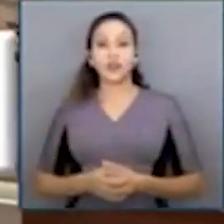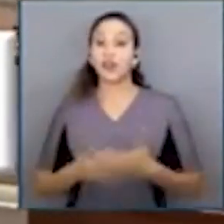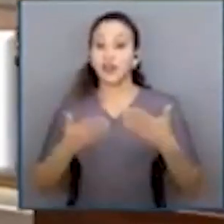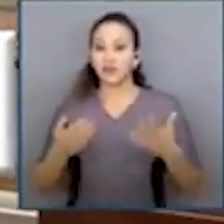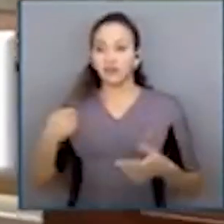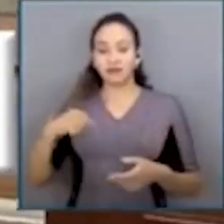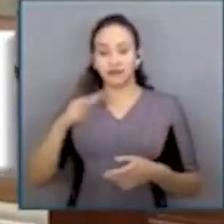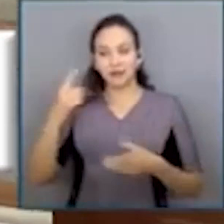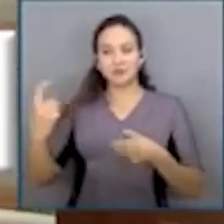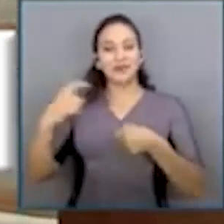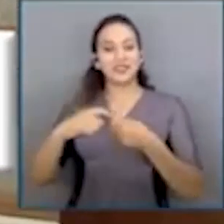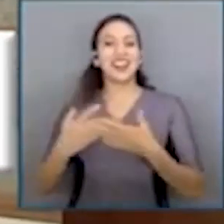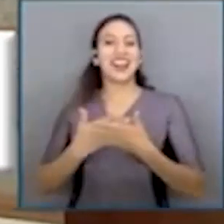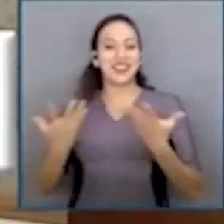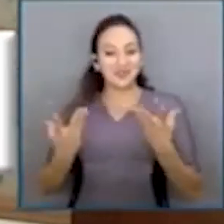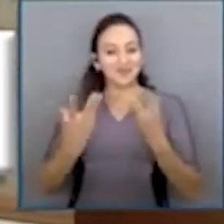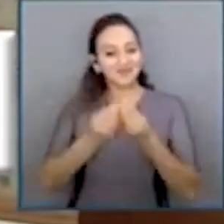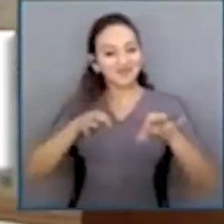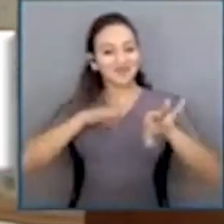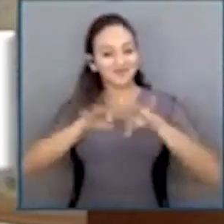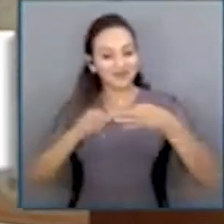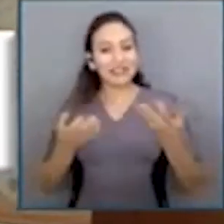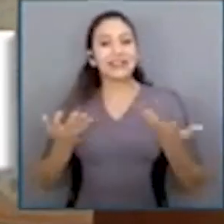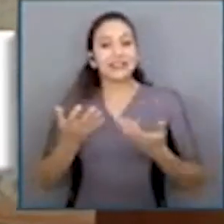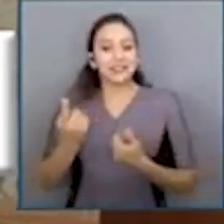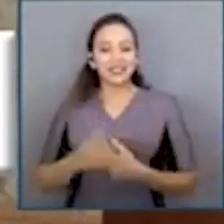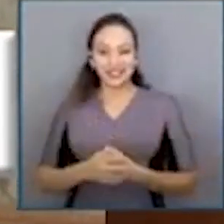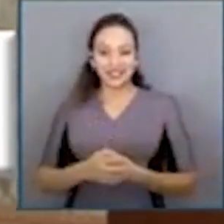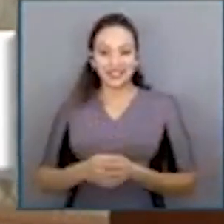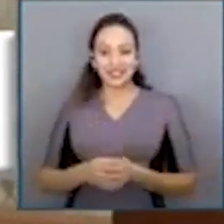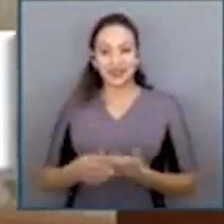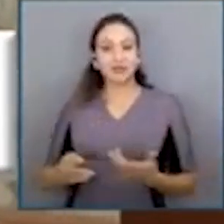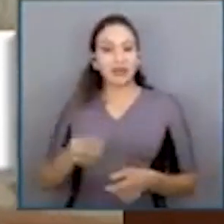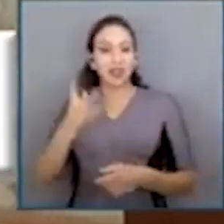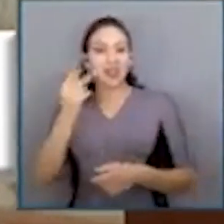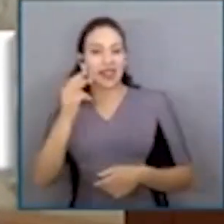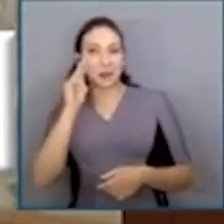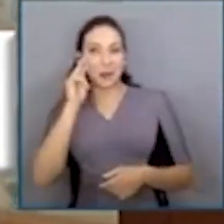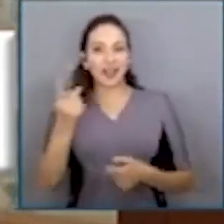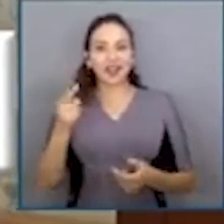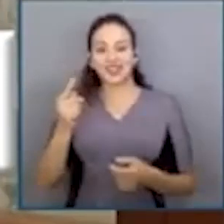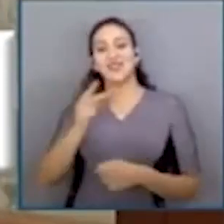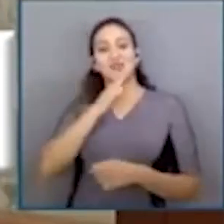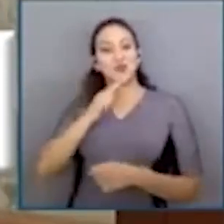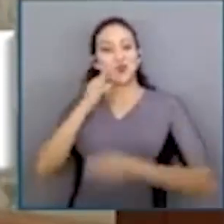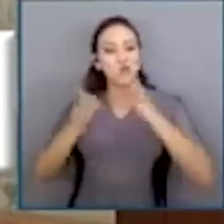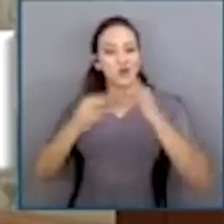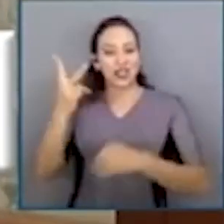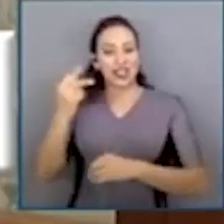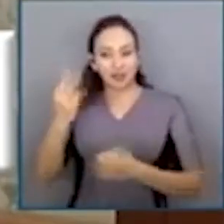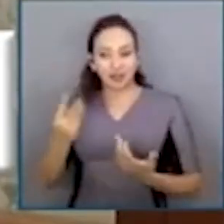a tener el placer de enriquecer a la pantalla de Justicia TV de acuerdo a como justicia